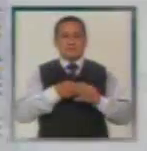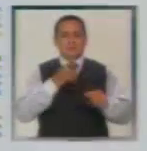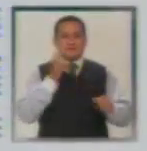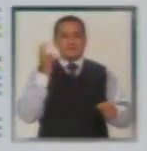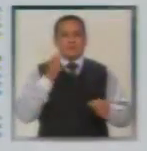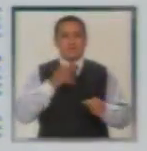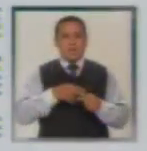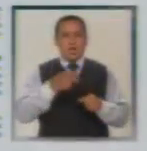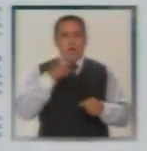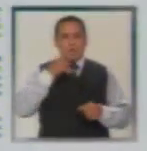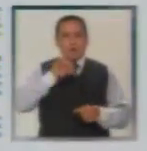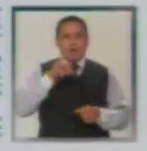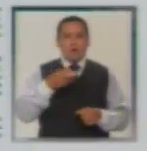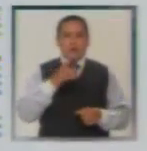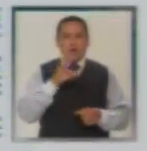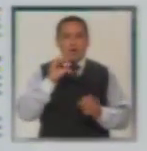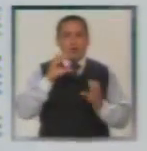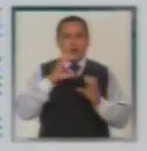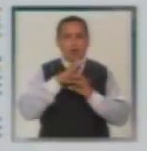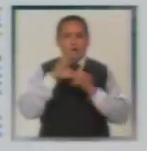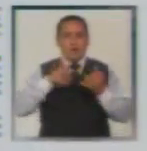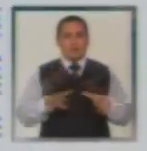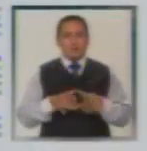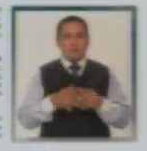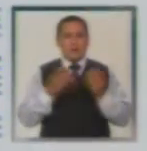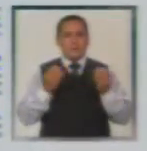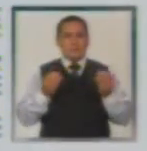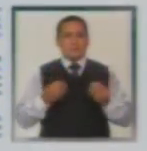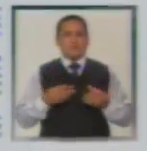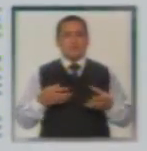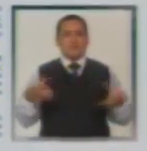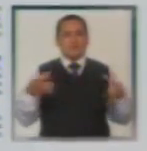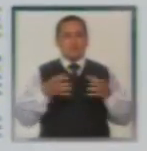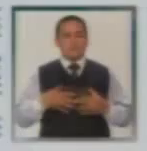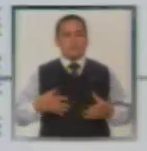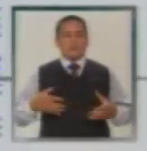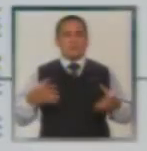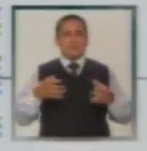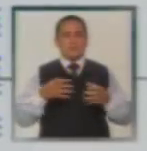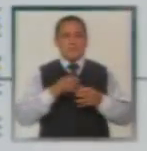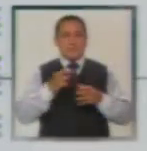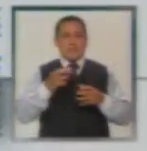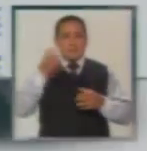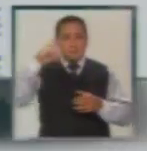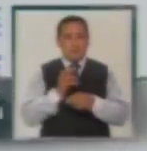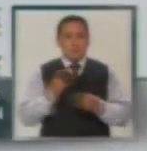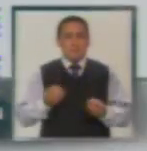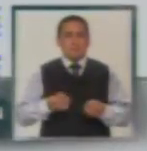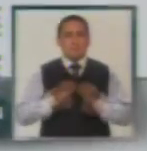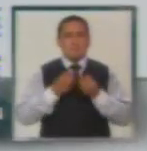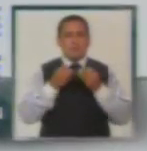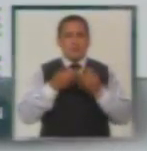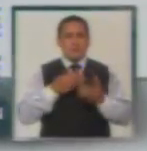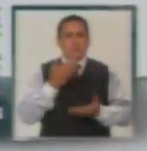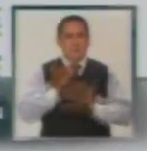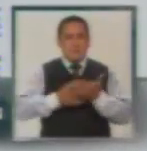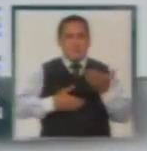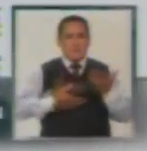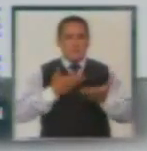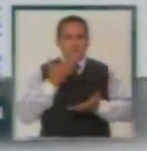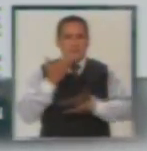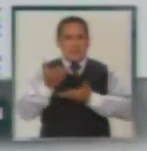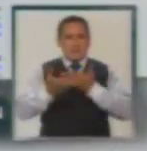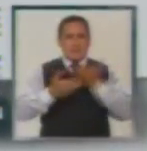Decidido desafiliar a Jorge Antonio Rímar Achín Cabrera de su condición de militante de manera inmediata, según documentos enviados